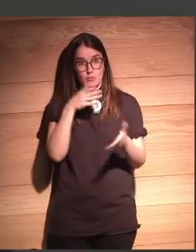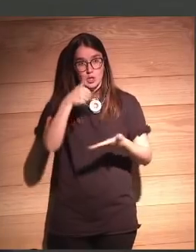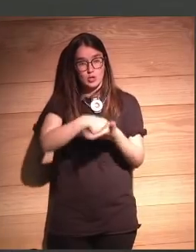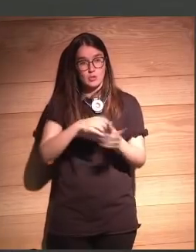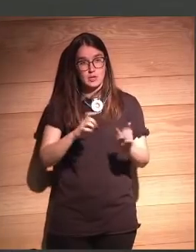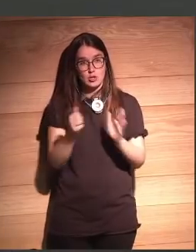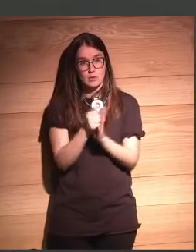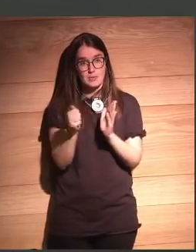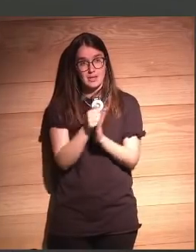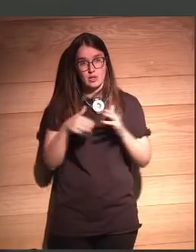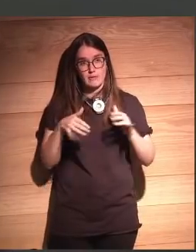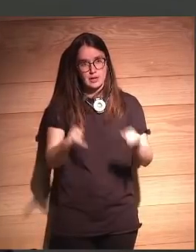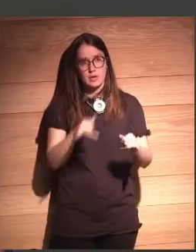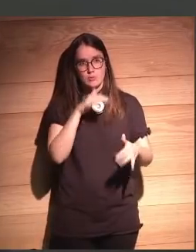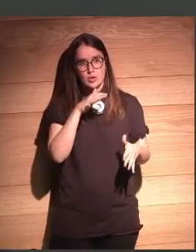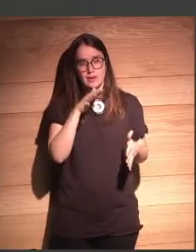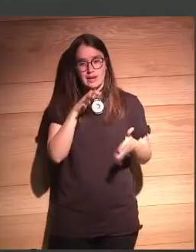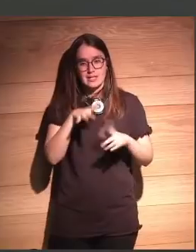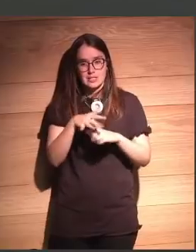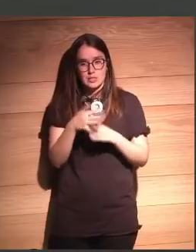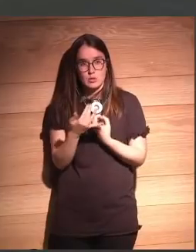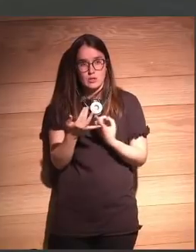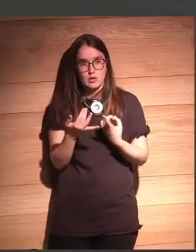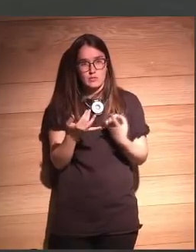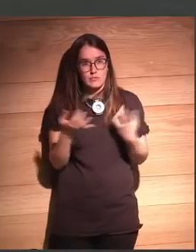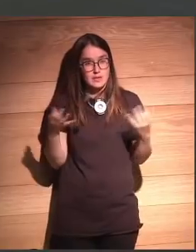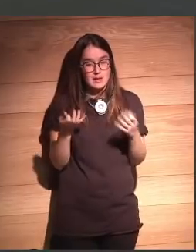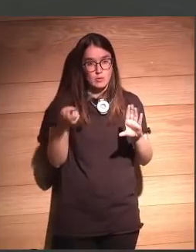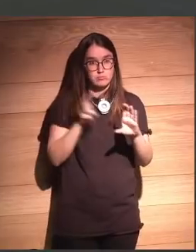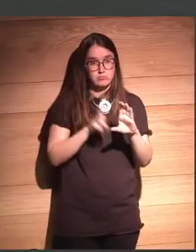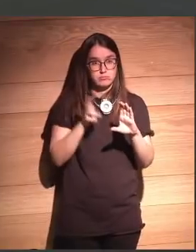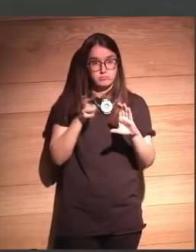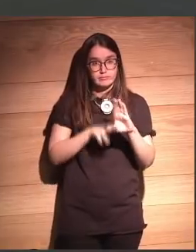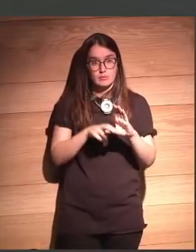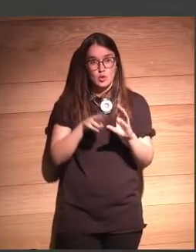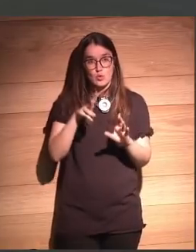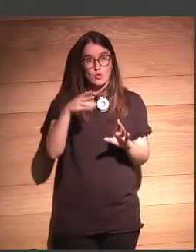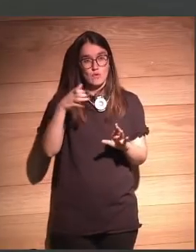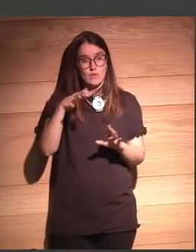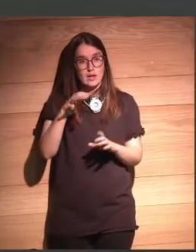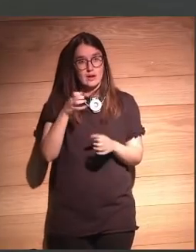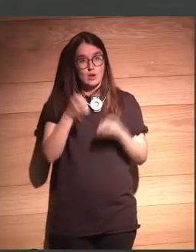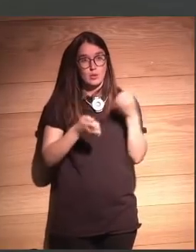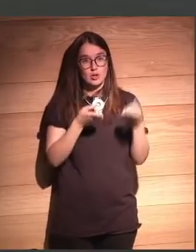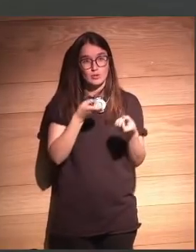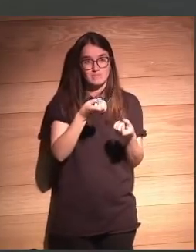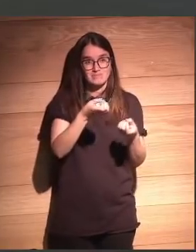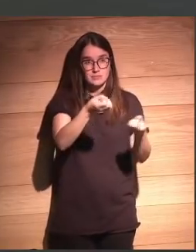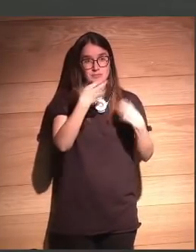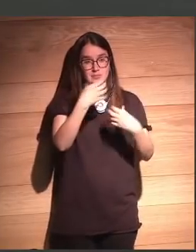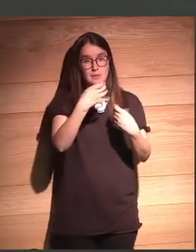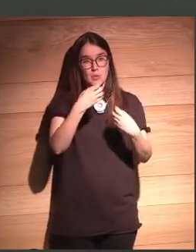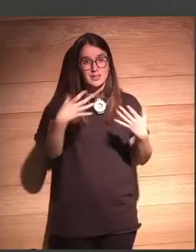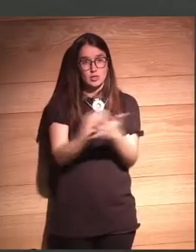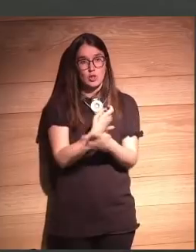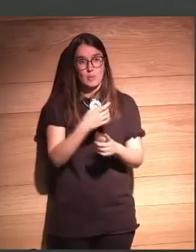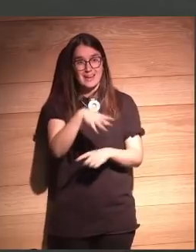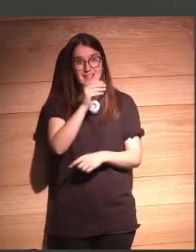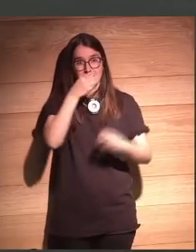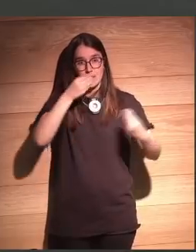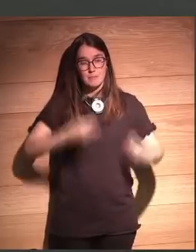tengo ni la aplicación en el móvil, sino porque la situación me da a meterme en un Uber, le destripo al buen conductor que me cuente todo para entender bien